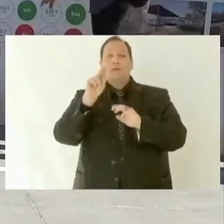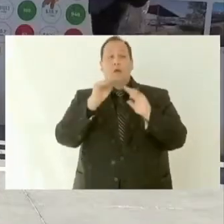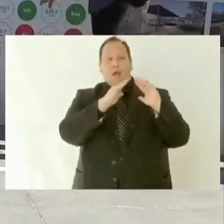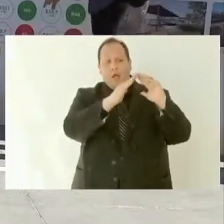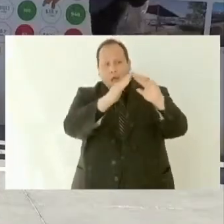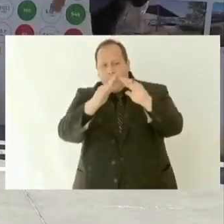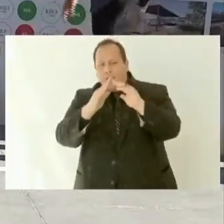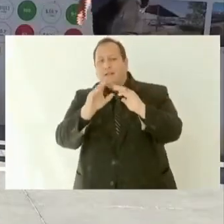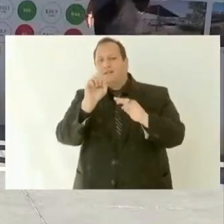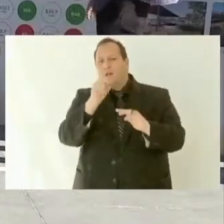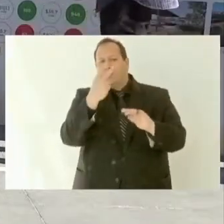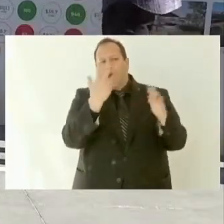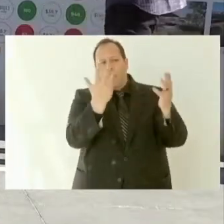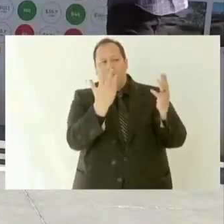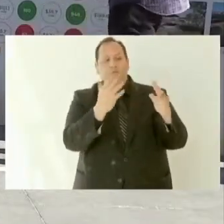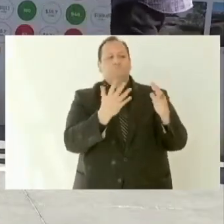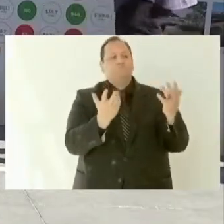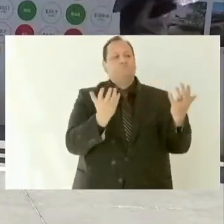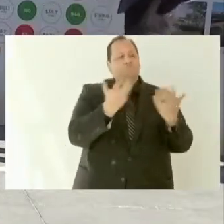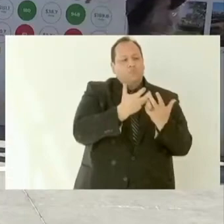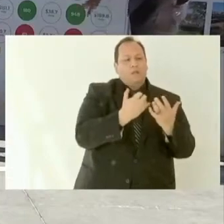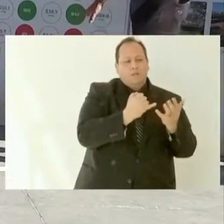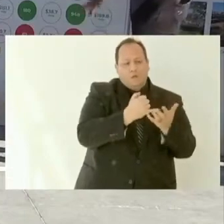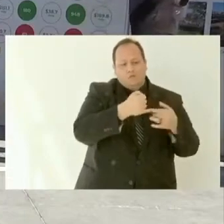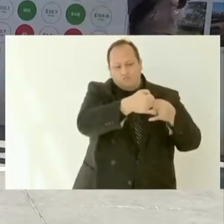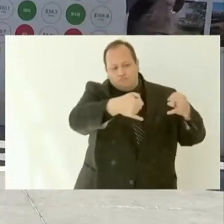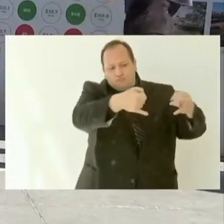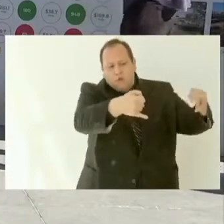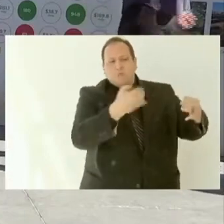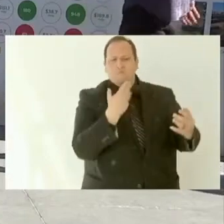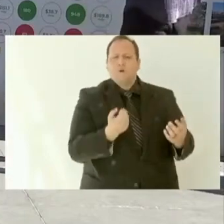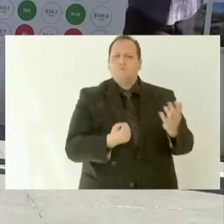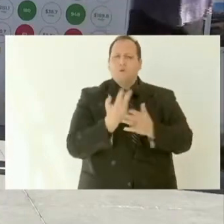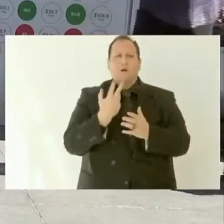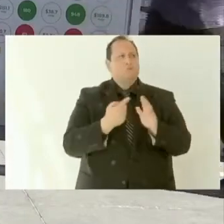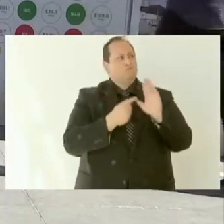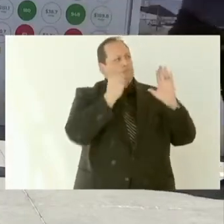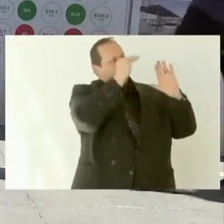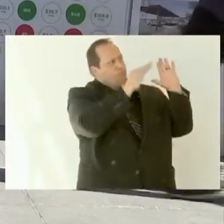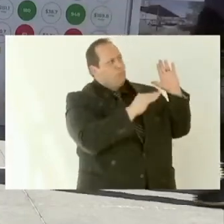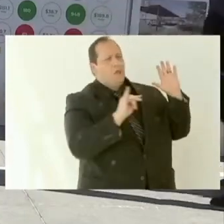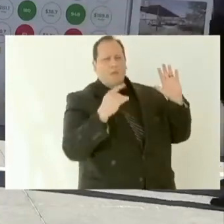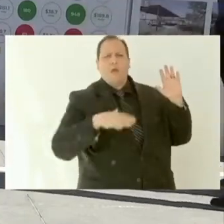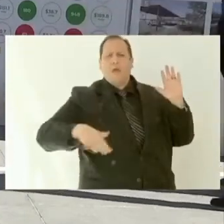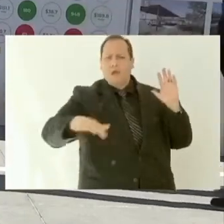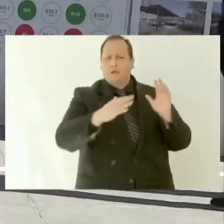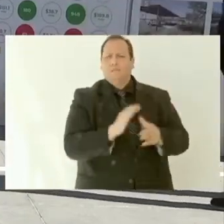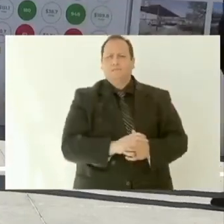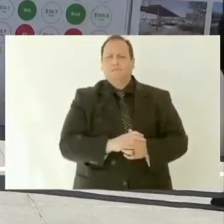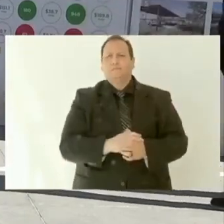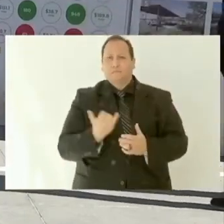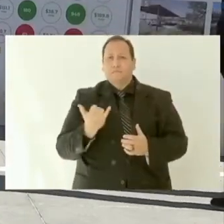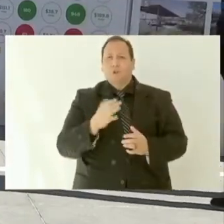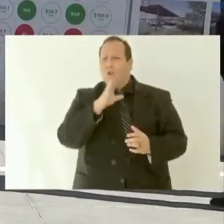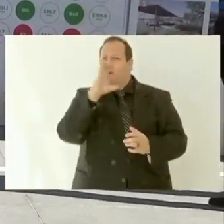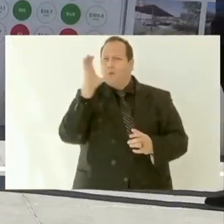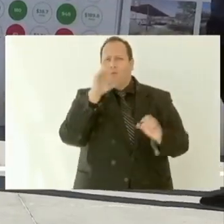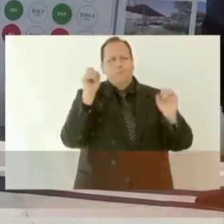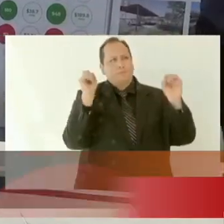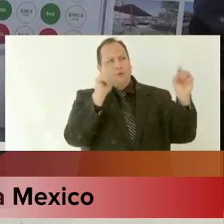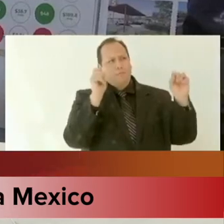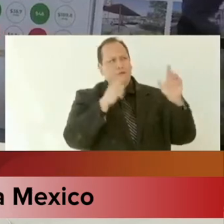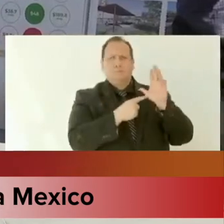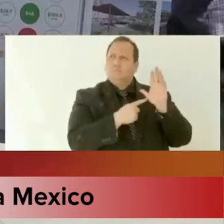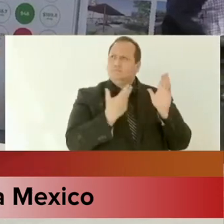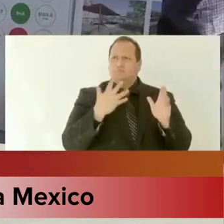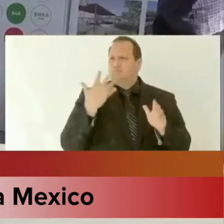y 62 acciones de regularización. Esta es, digamos, la numeralia completa que tenemos acá en Tijuana. Y estas son fotografías de no hace